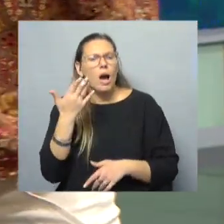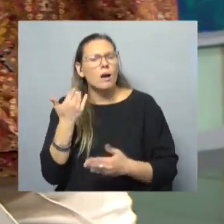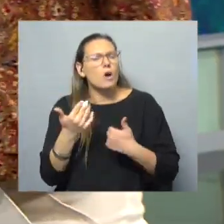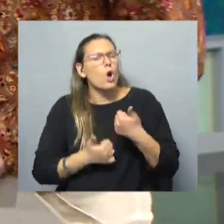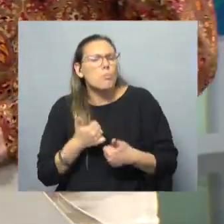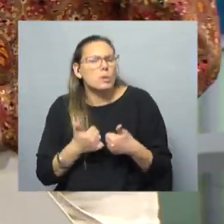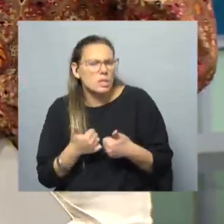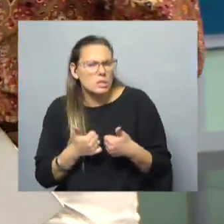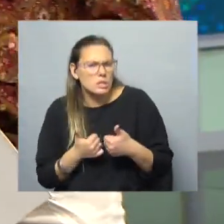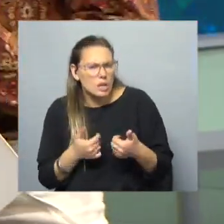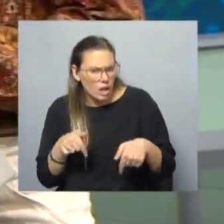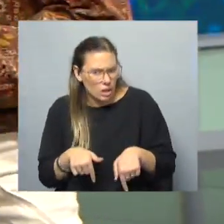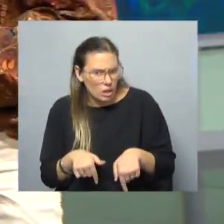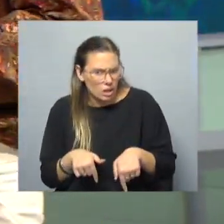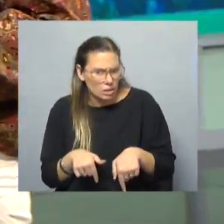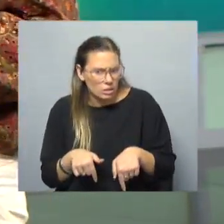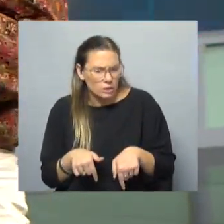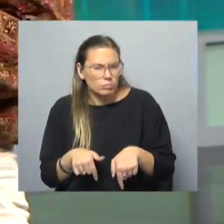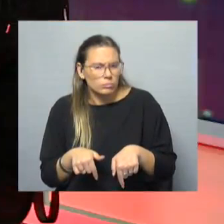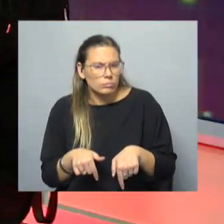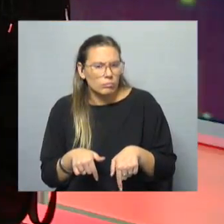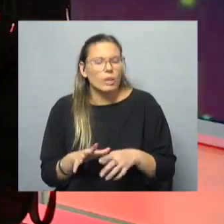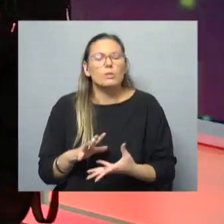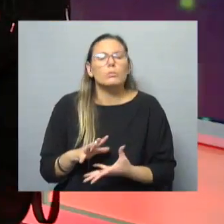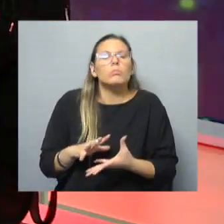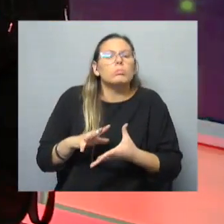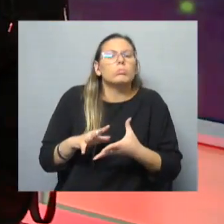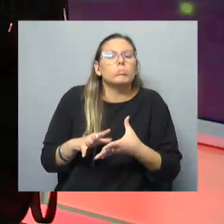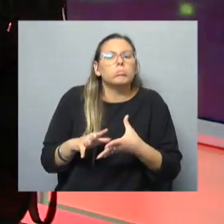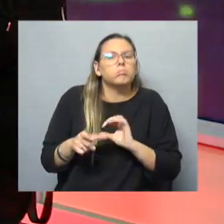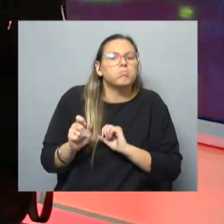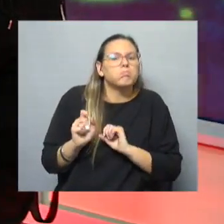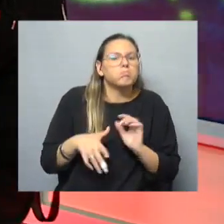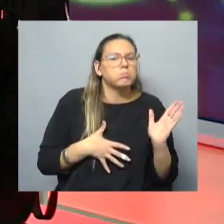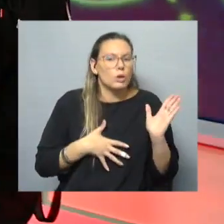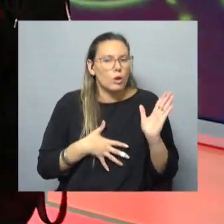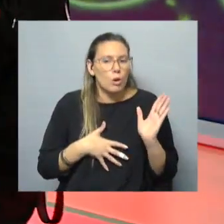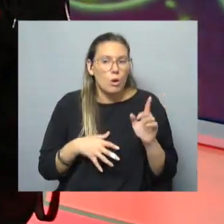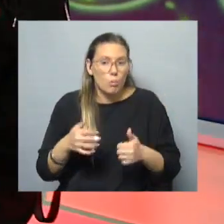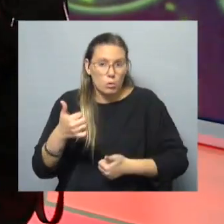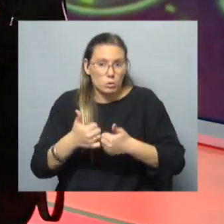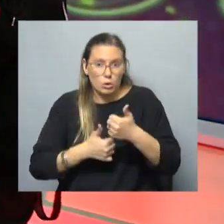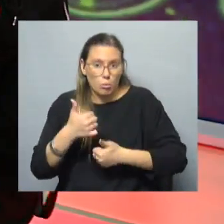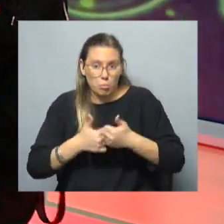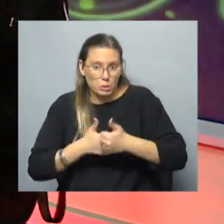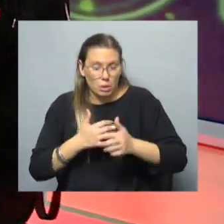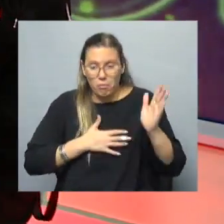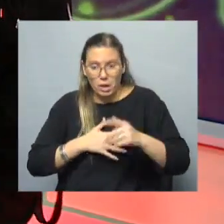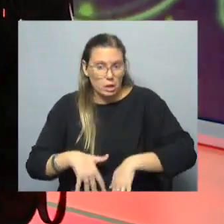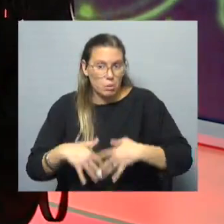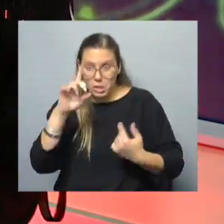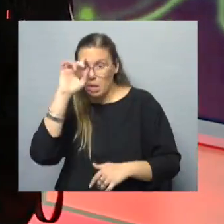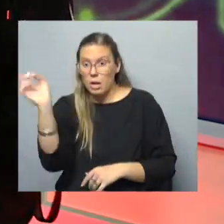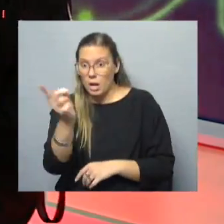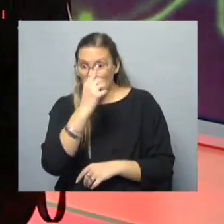como competencia Vogue. Claro, es un estilo que se compite como en competencias de baile